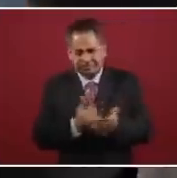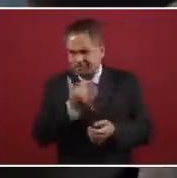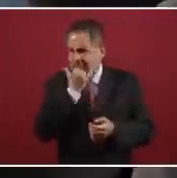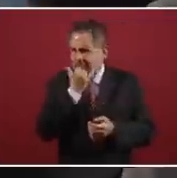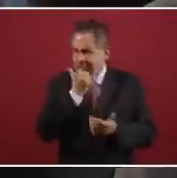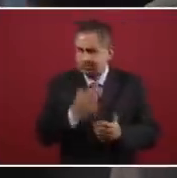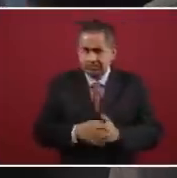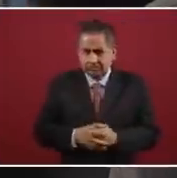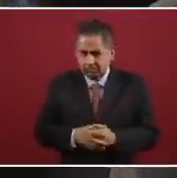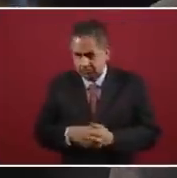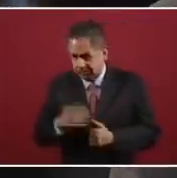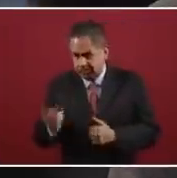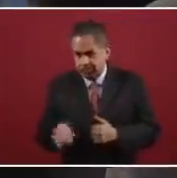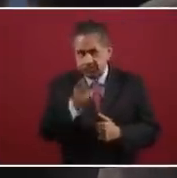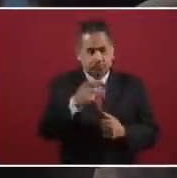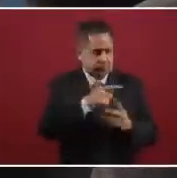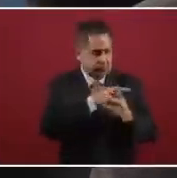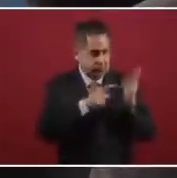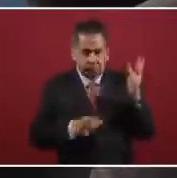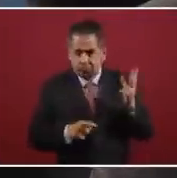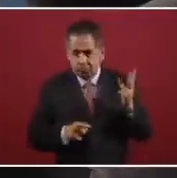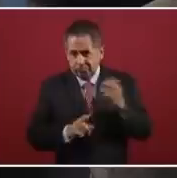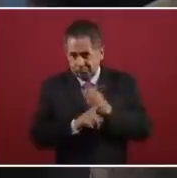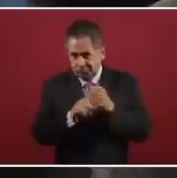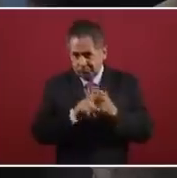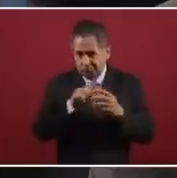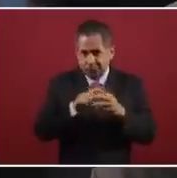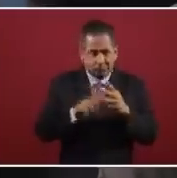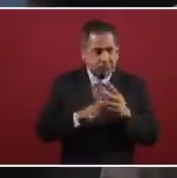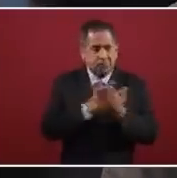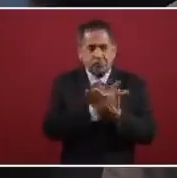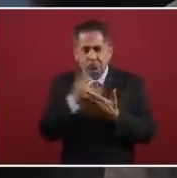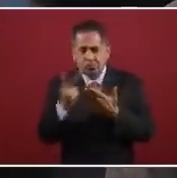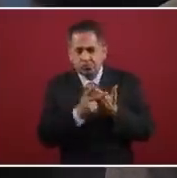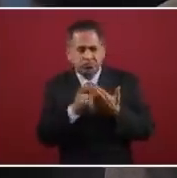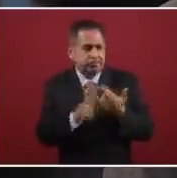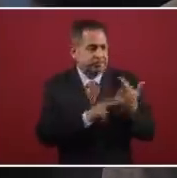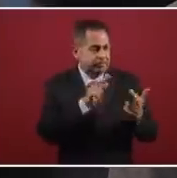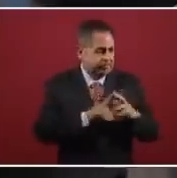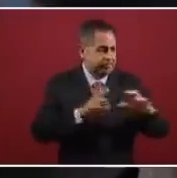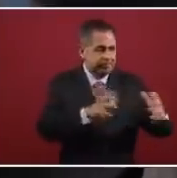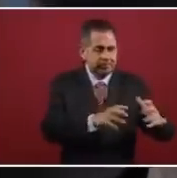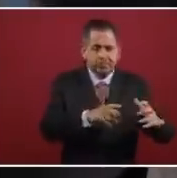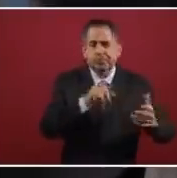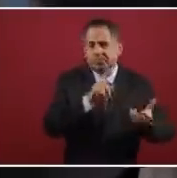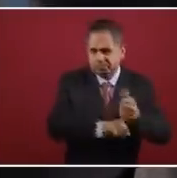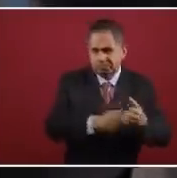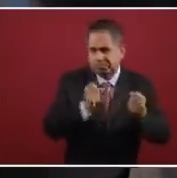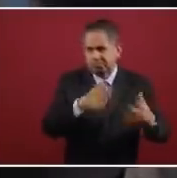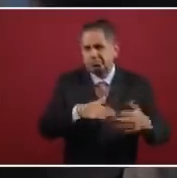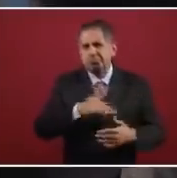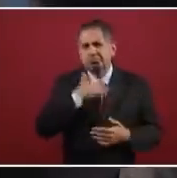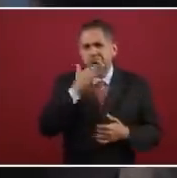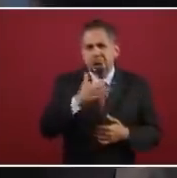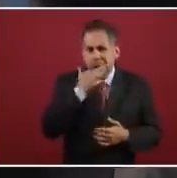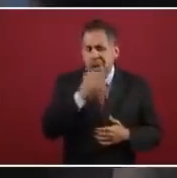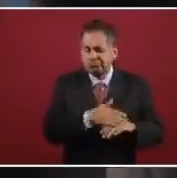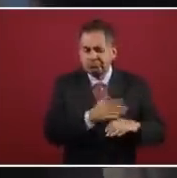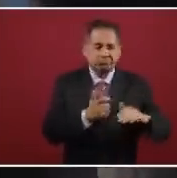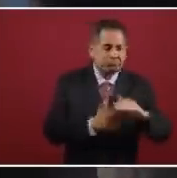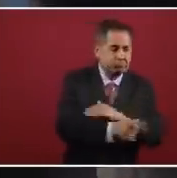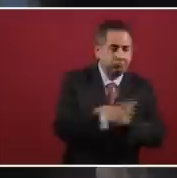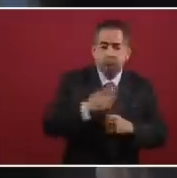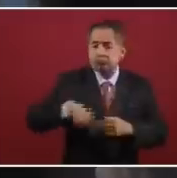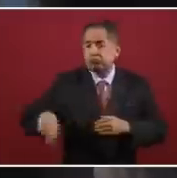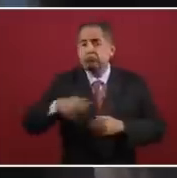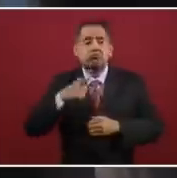secretaria, es si estas figuras, estos programas sectoriales que se han prestado a corrupción, a sobornos, en perjuicio de la